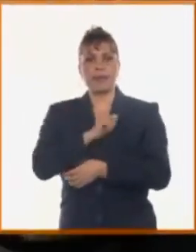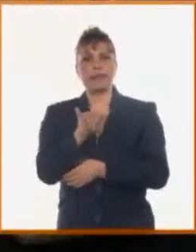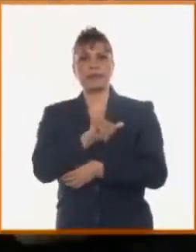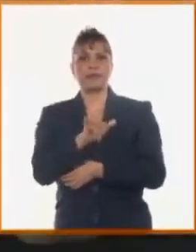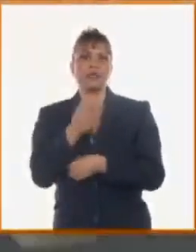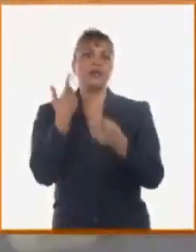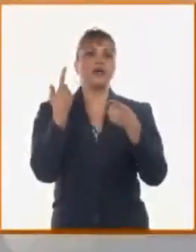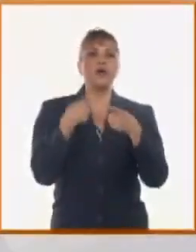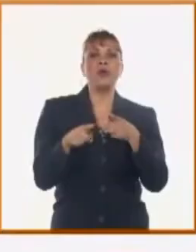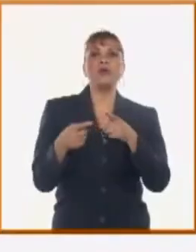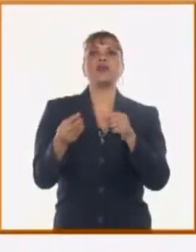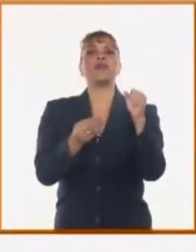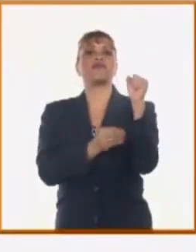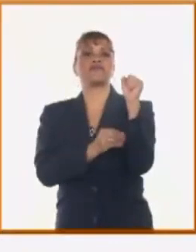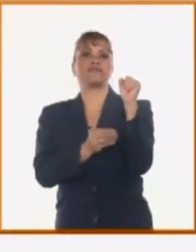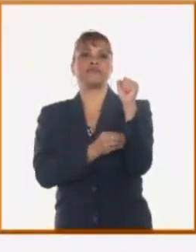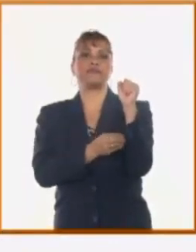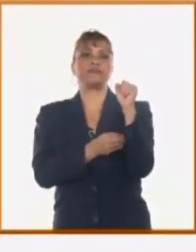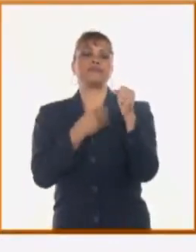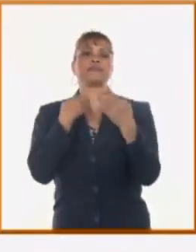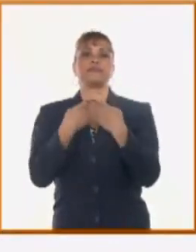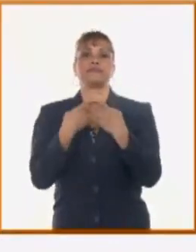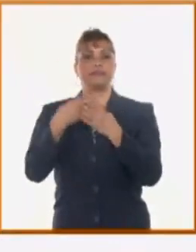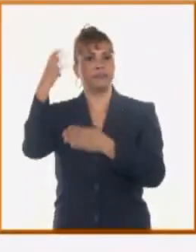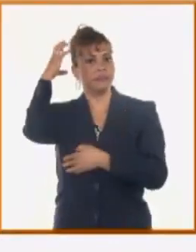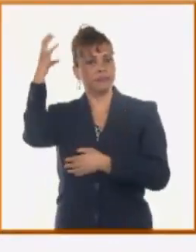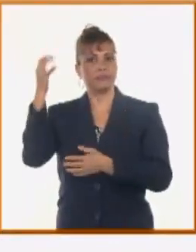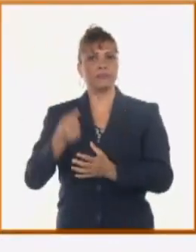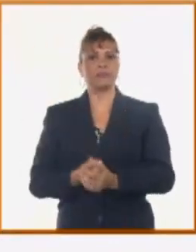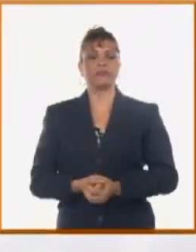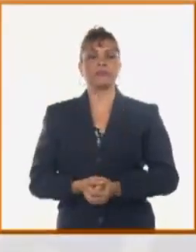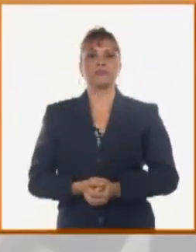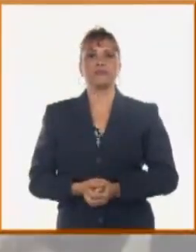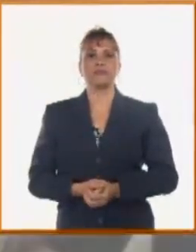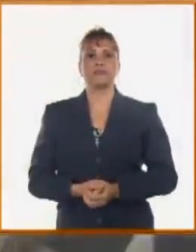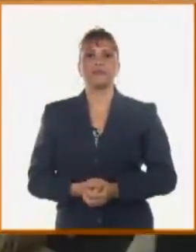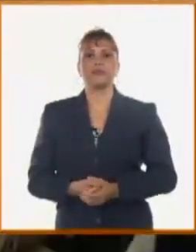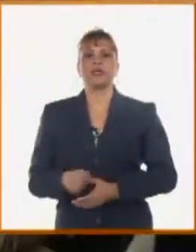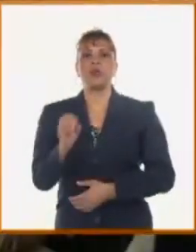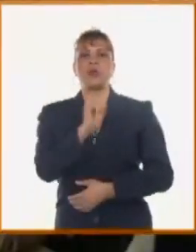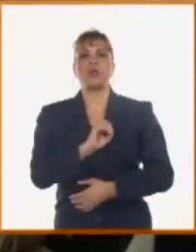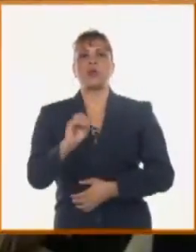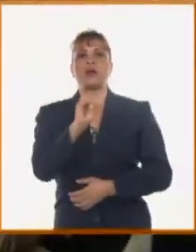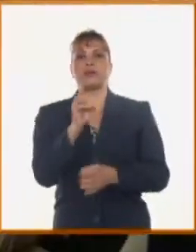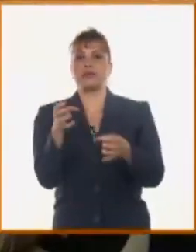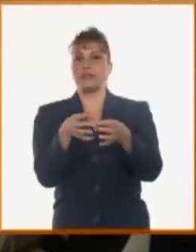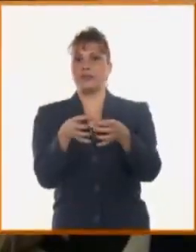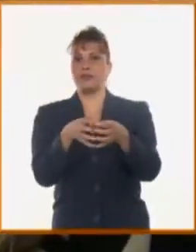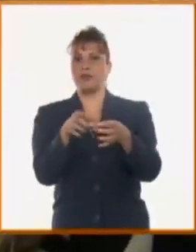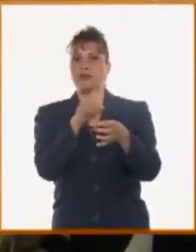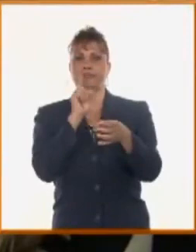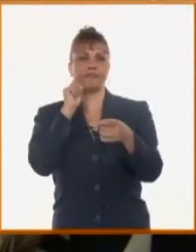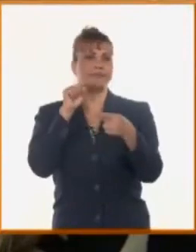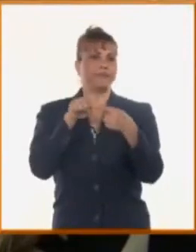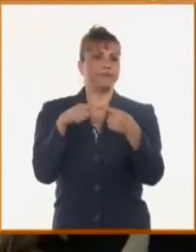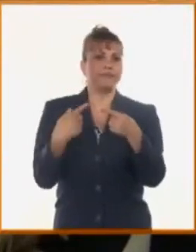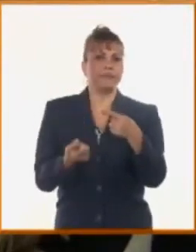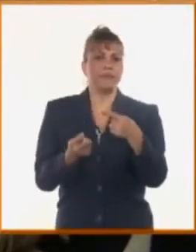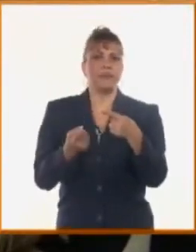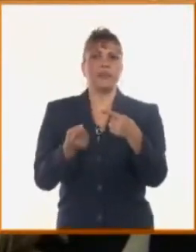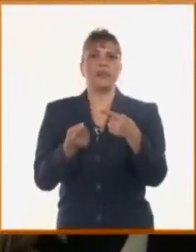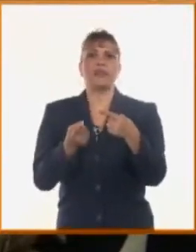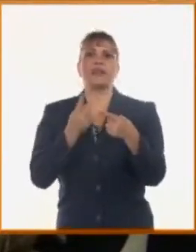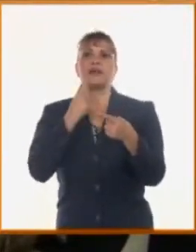la fortaleza de ser una empresa estatal. Somos una organización que tiene la misión de convertir